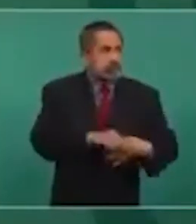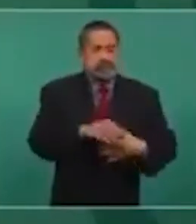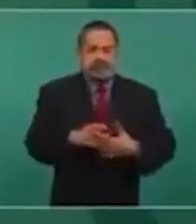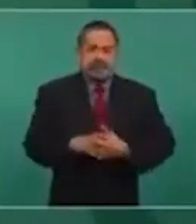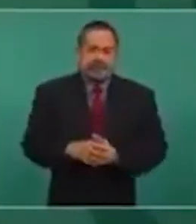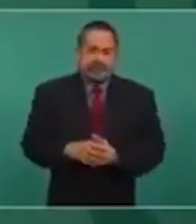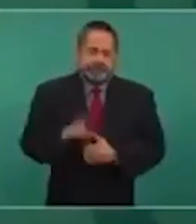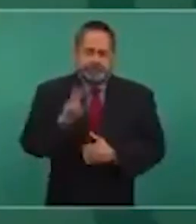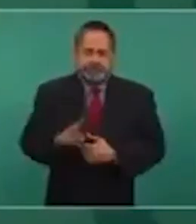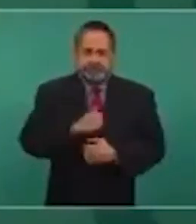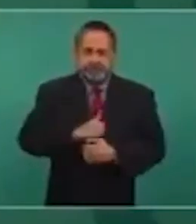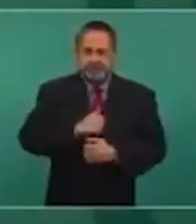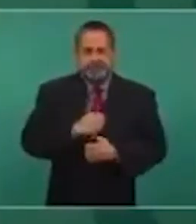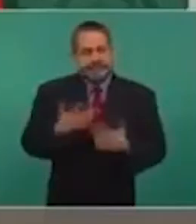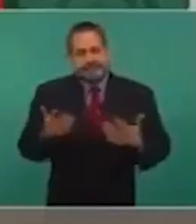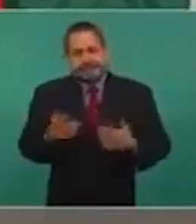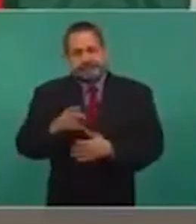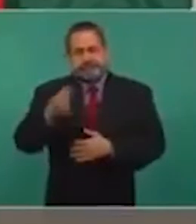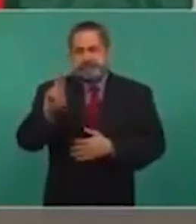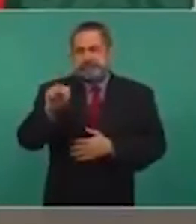Es lamentable que la UNAM